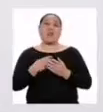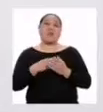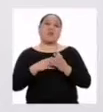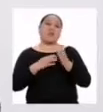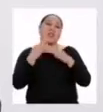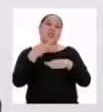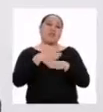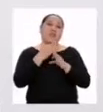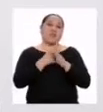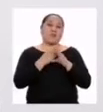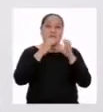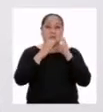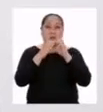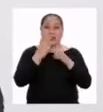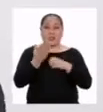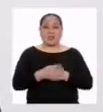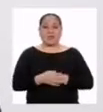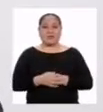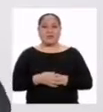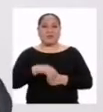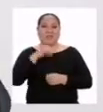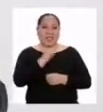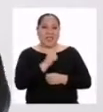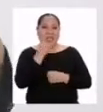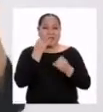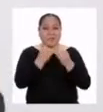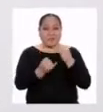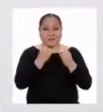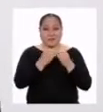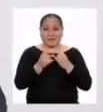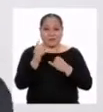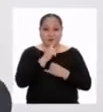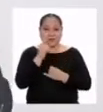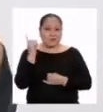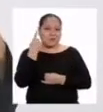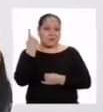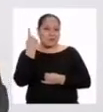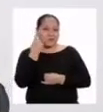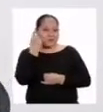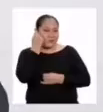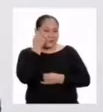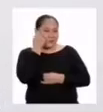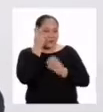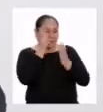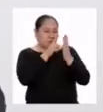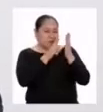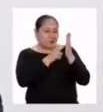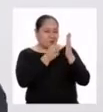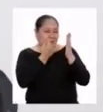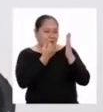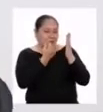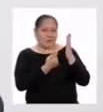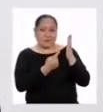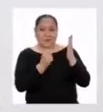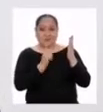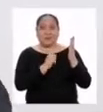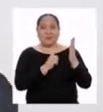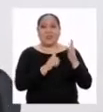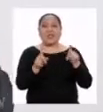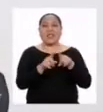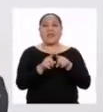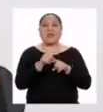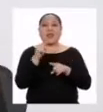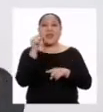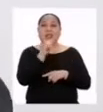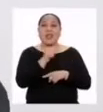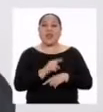comunicativas. Es verdad, al final no se trata solo de comprender textos, sino de poder